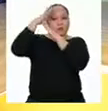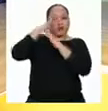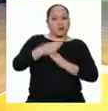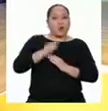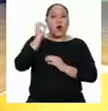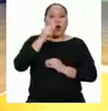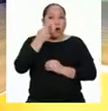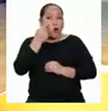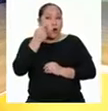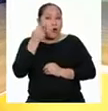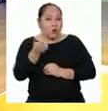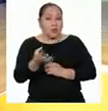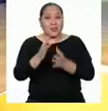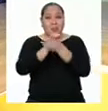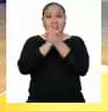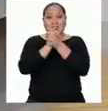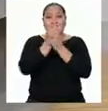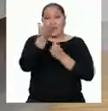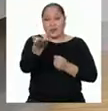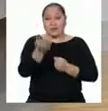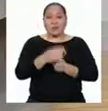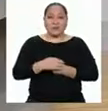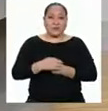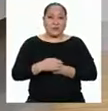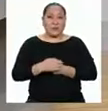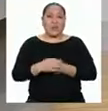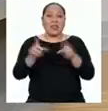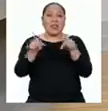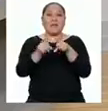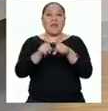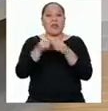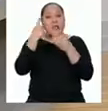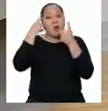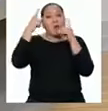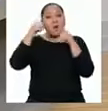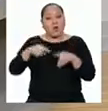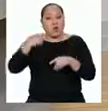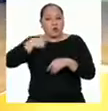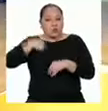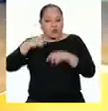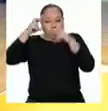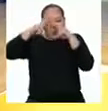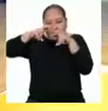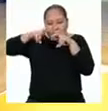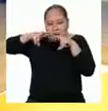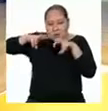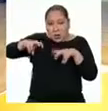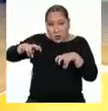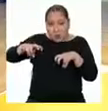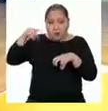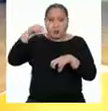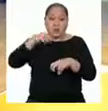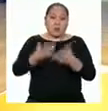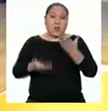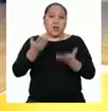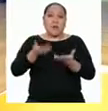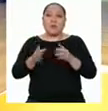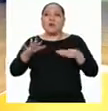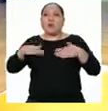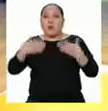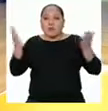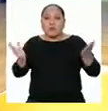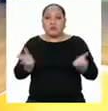conocen nuestras amigas y amigos. Y, de acuerdo con lo que estuve investigando, hasta podríamos